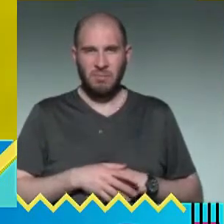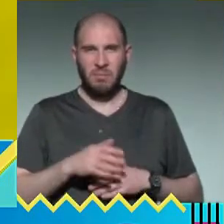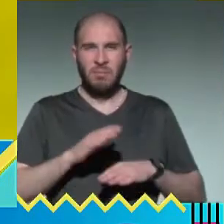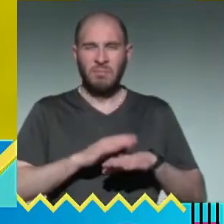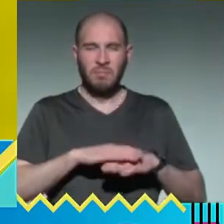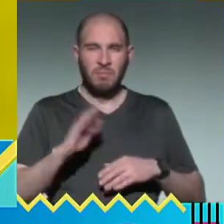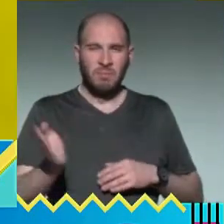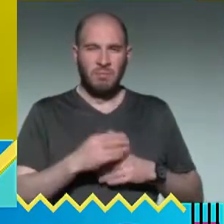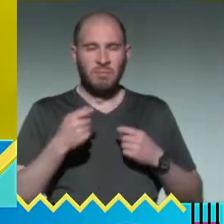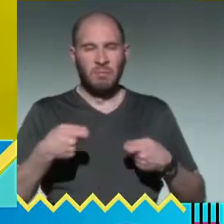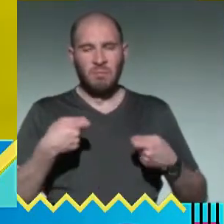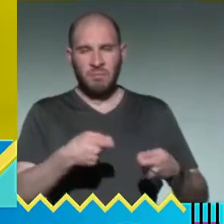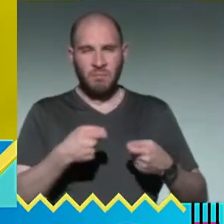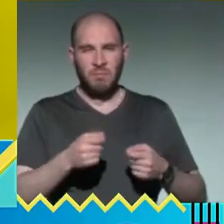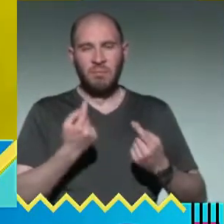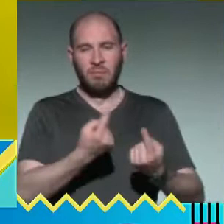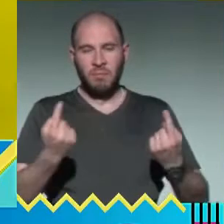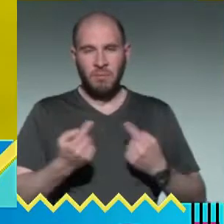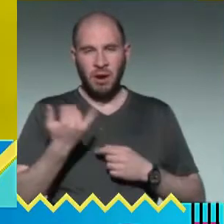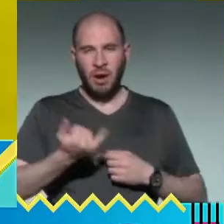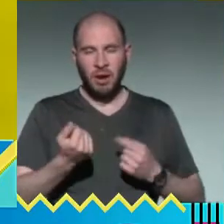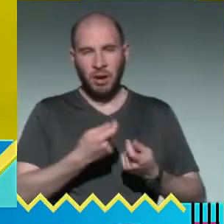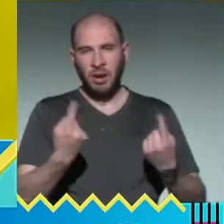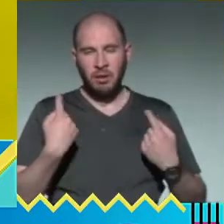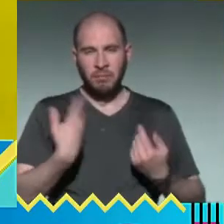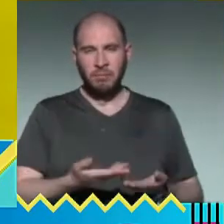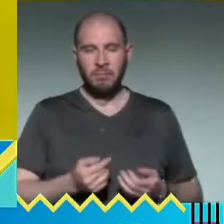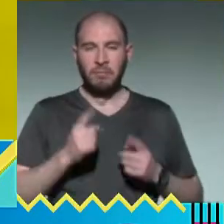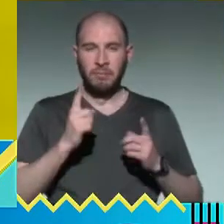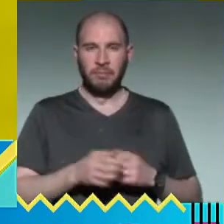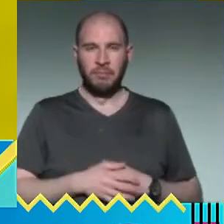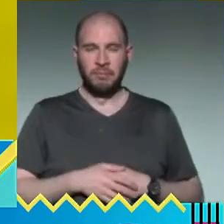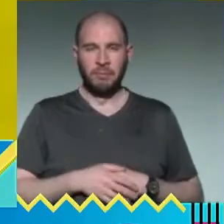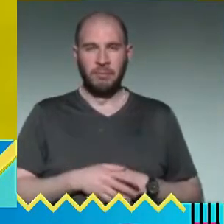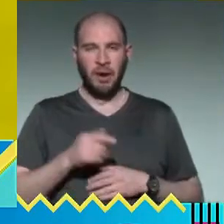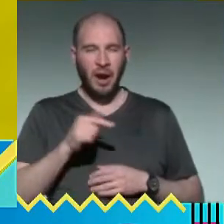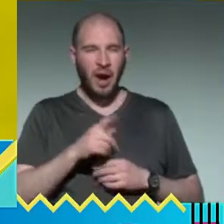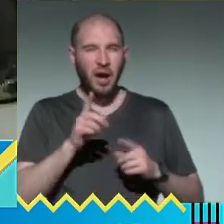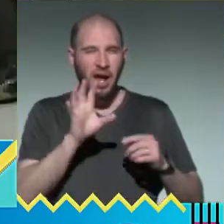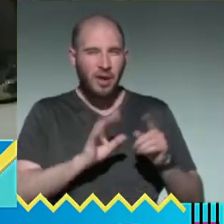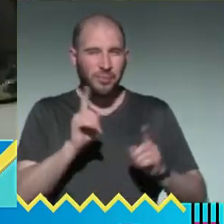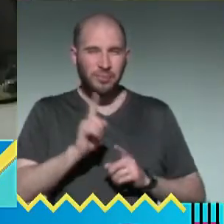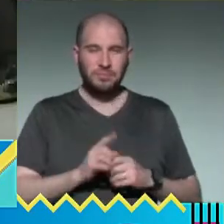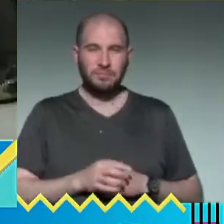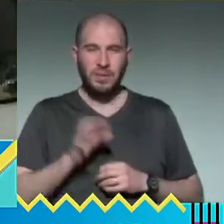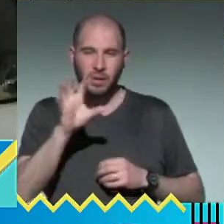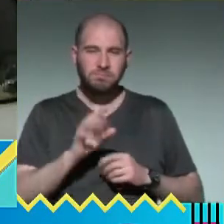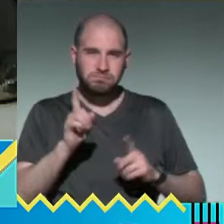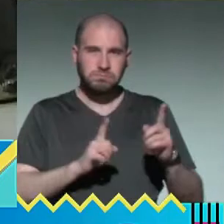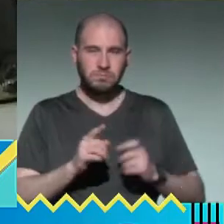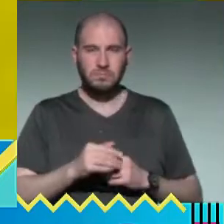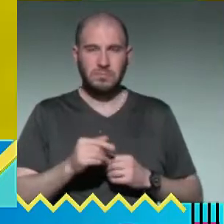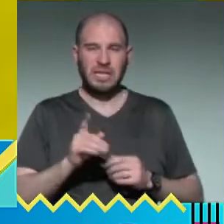todos para aportar en lo que cada uno tiene que aportar. En esto también, digamos, algunas provincias, digamos, siempre han